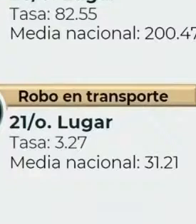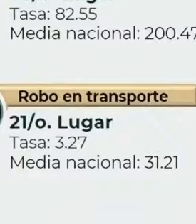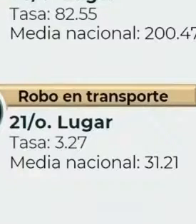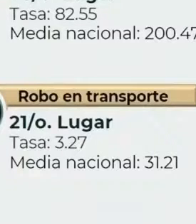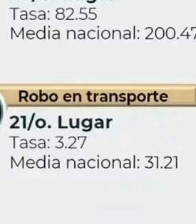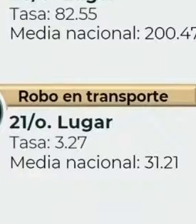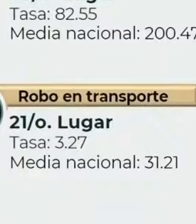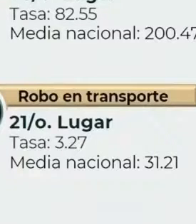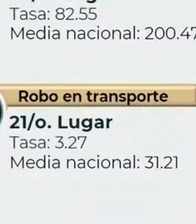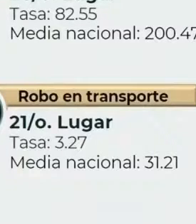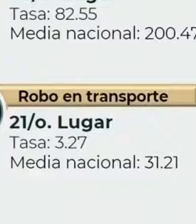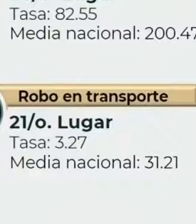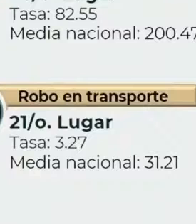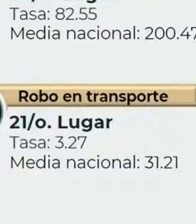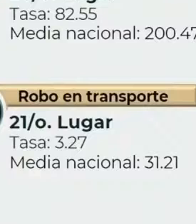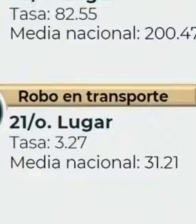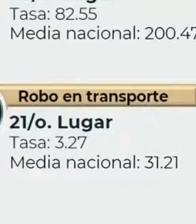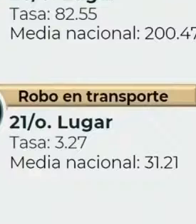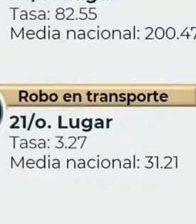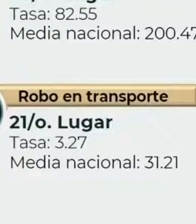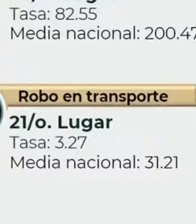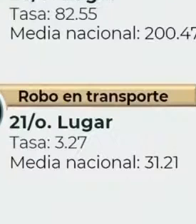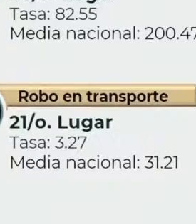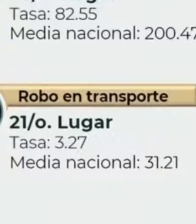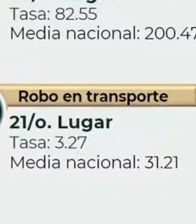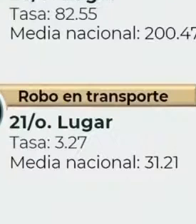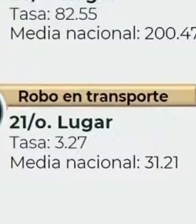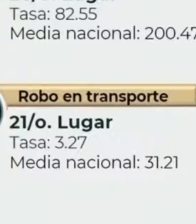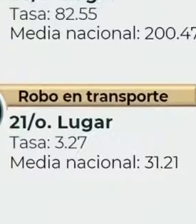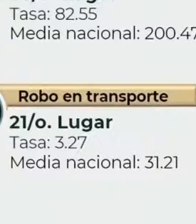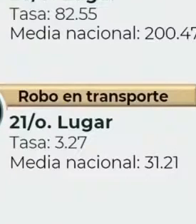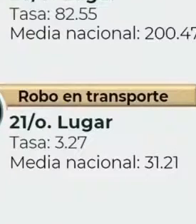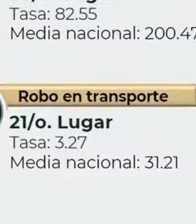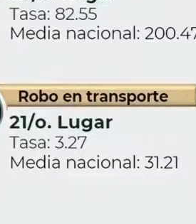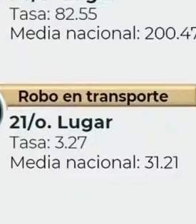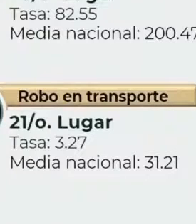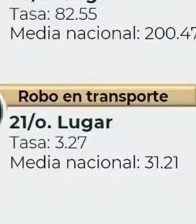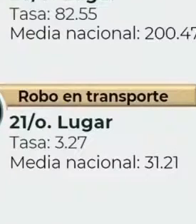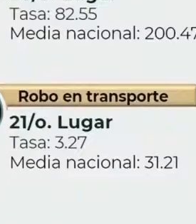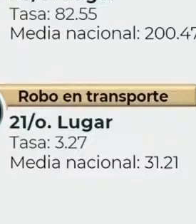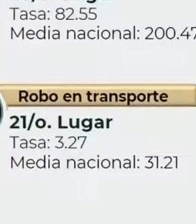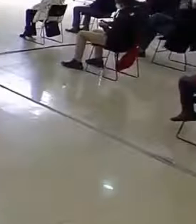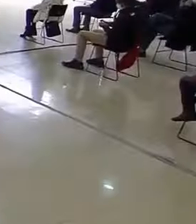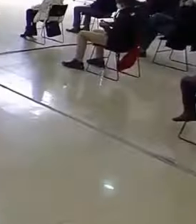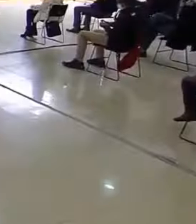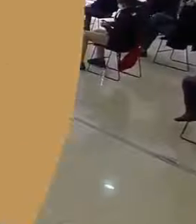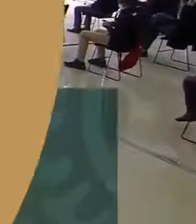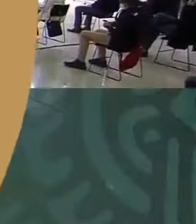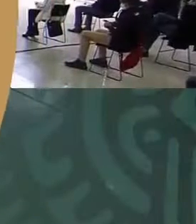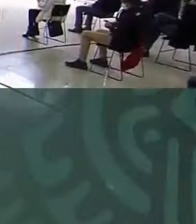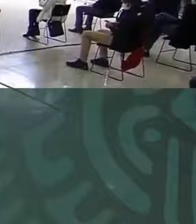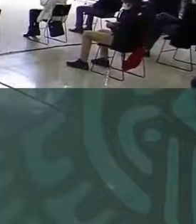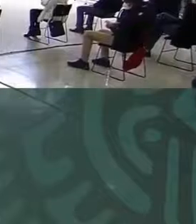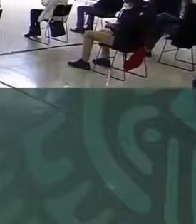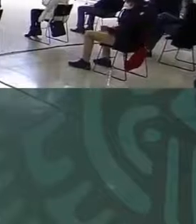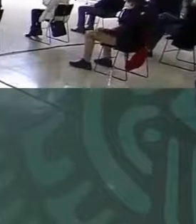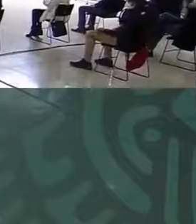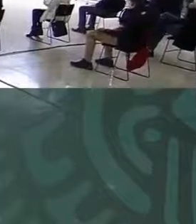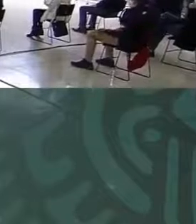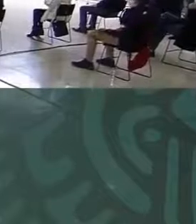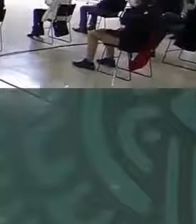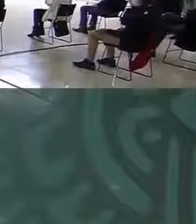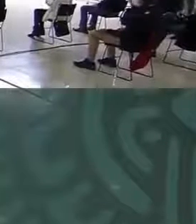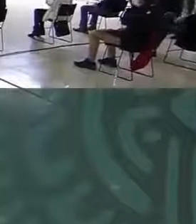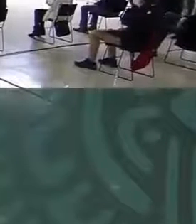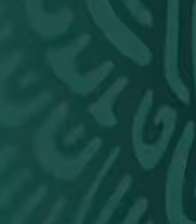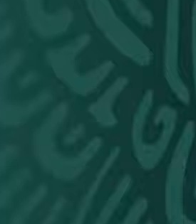casa habitación y robo a transportes, están hacia la baja. el presidente de la